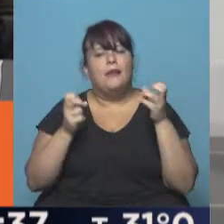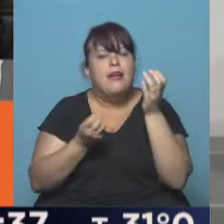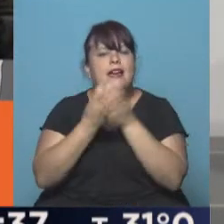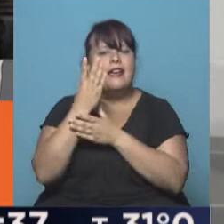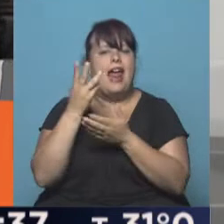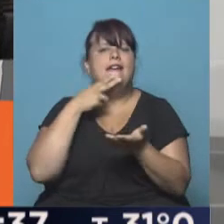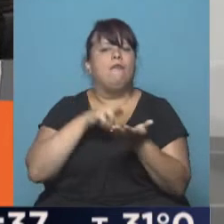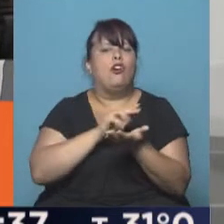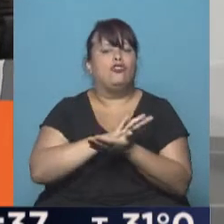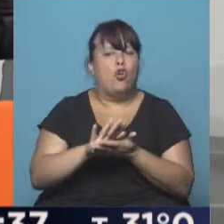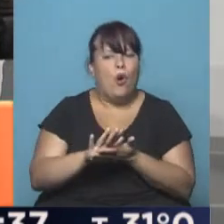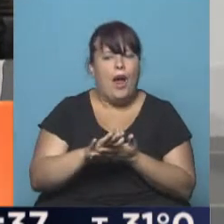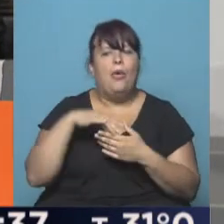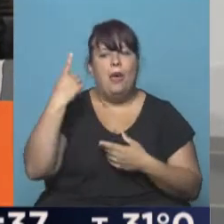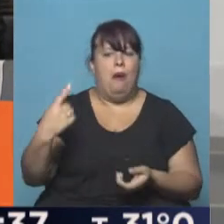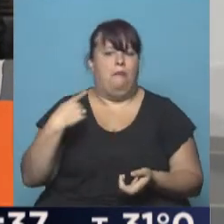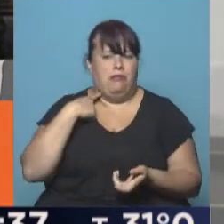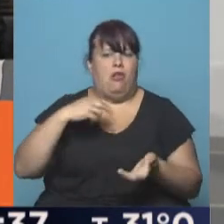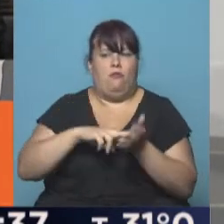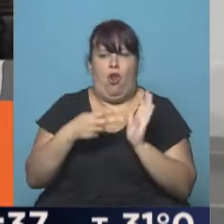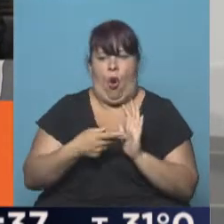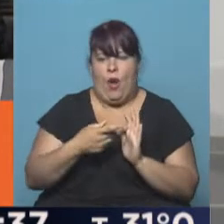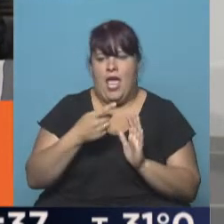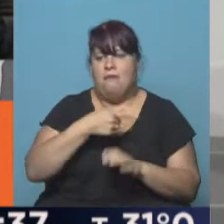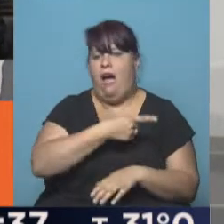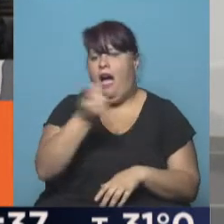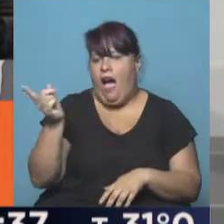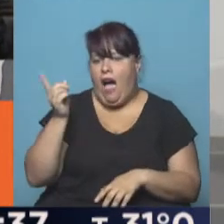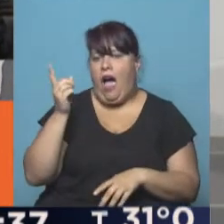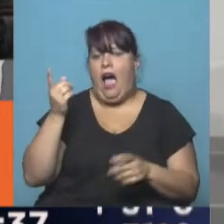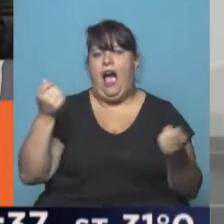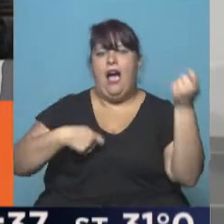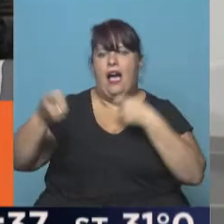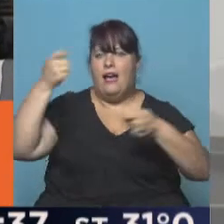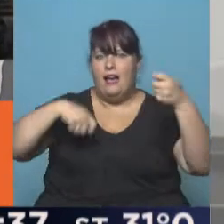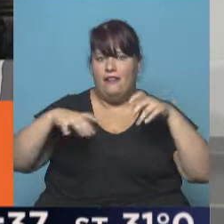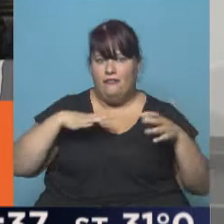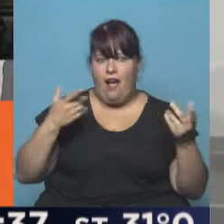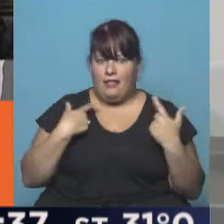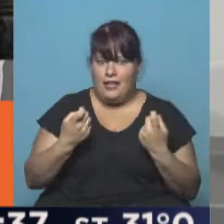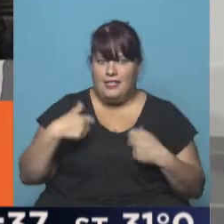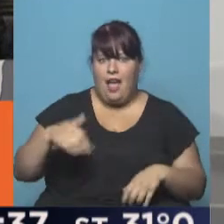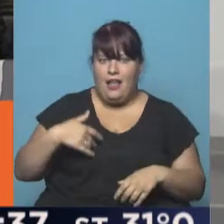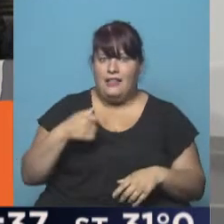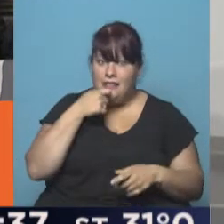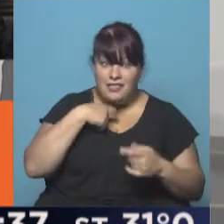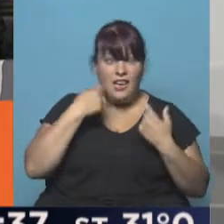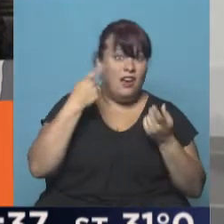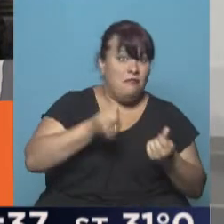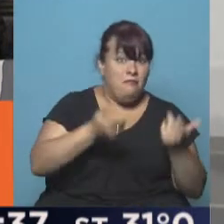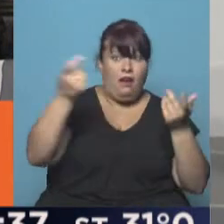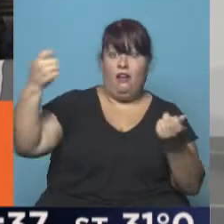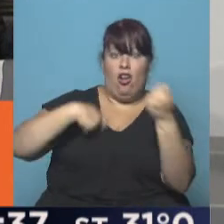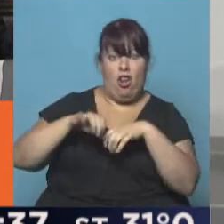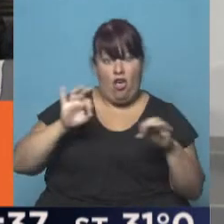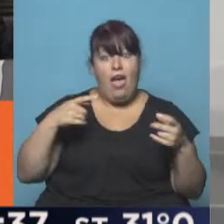de nuevos impuestos que puedan afectar la llegada de inversiones que tanto hacen falta en nuestro país para generar los puestos de trabajo